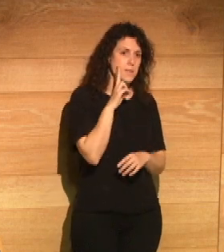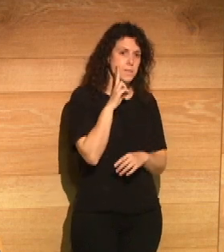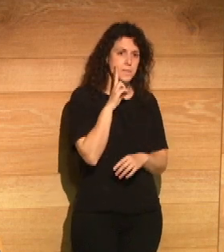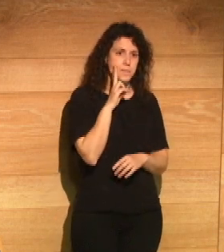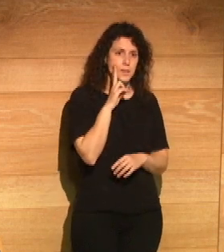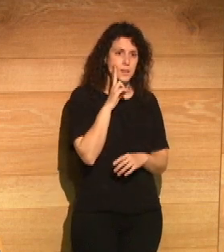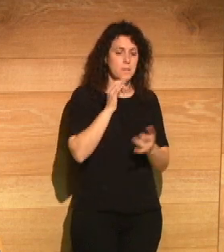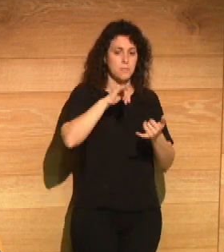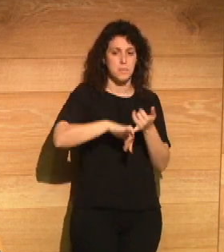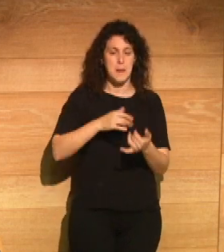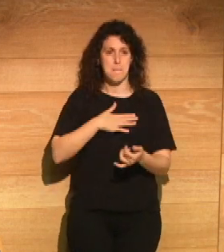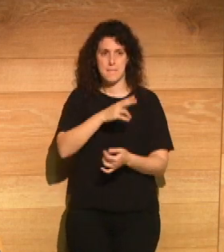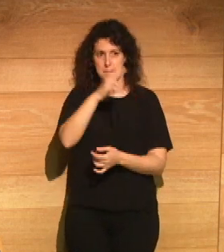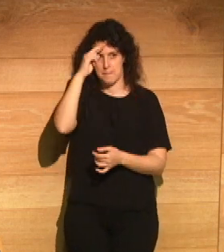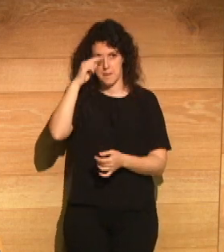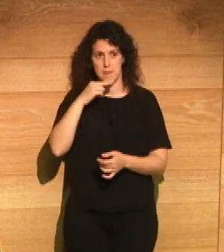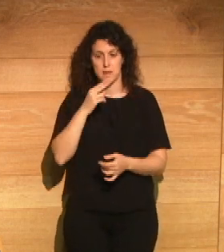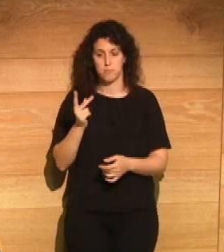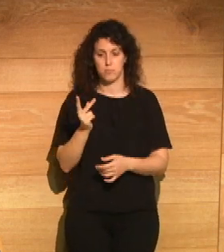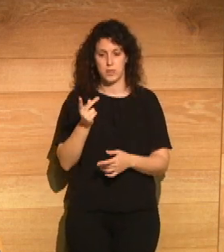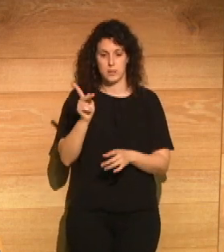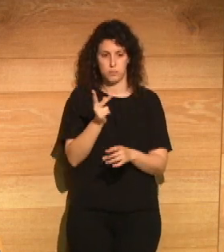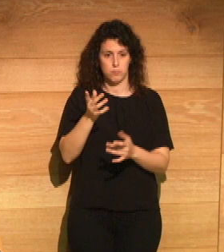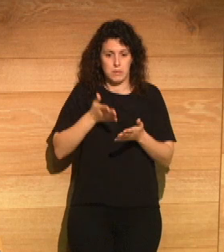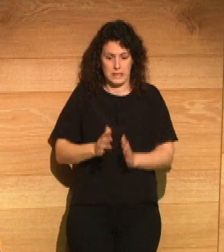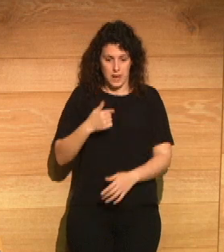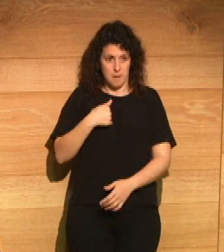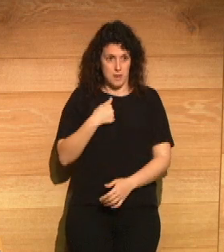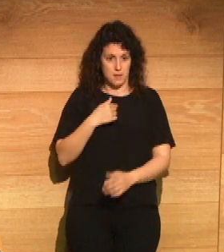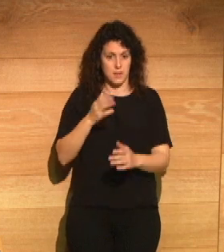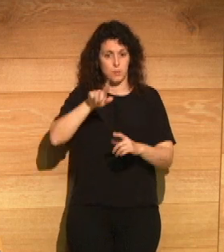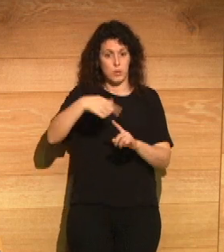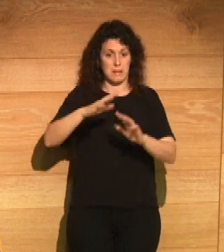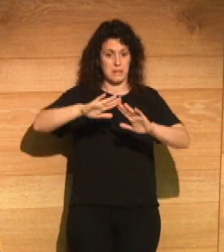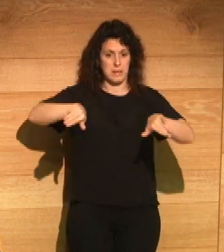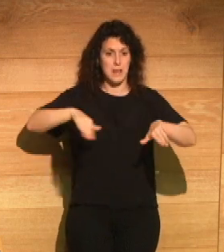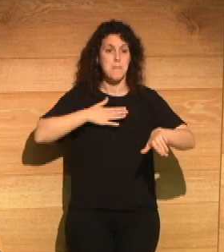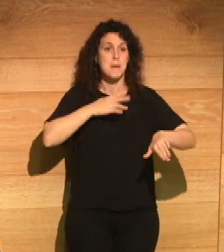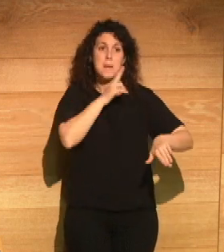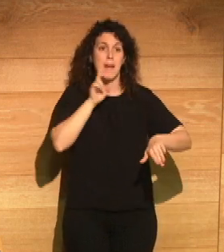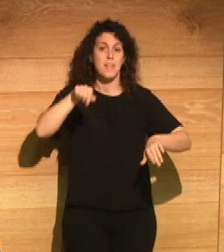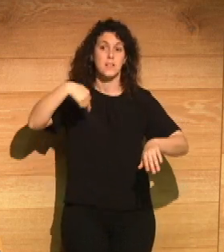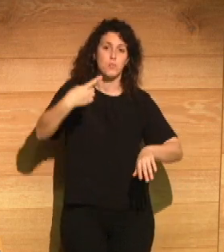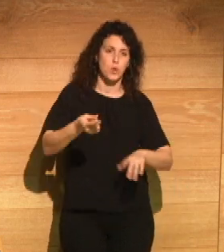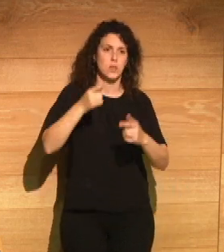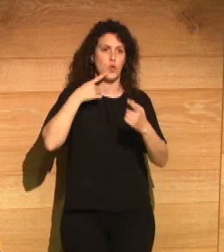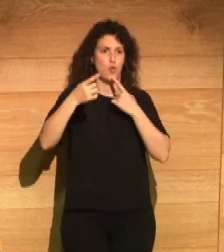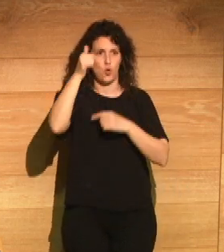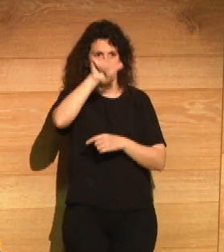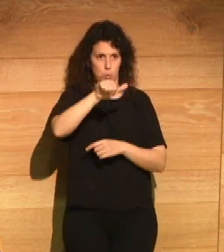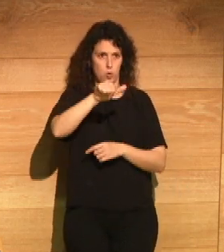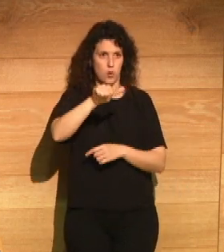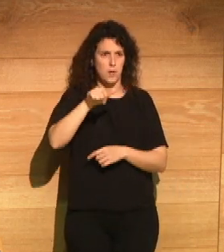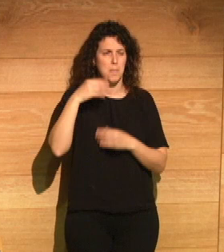se casó con mi papá, me tuvieron y se separaron muy pronto y mi mamá tuvo un novio. Y yo creo que